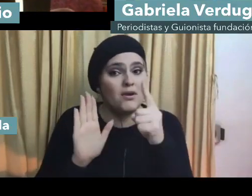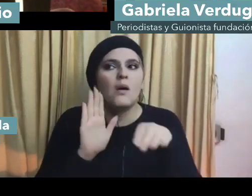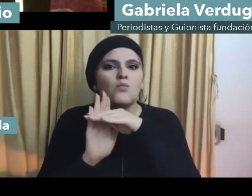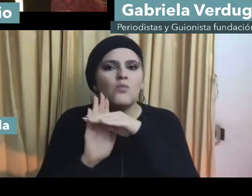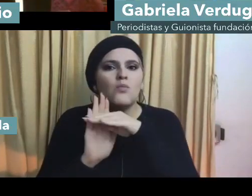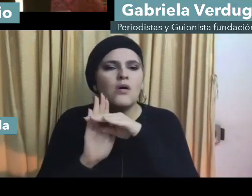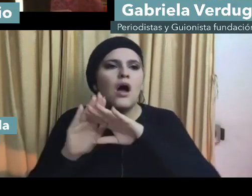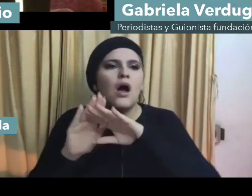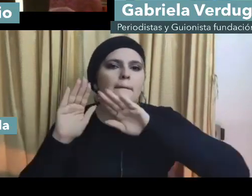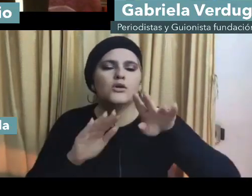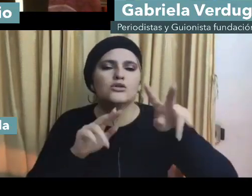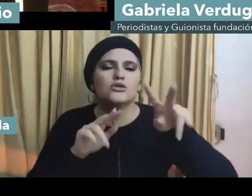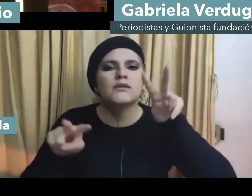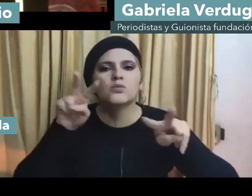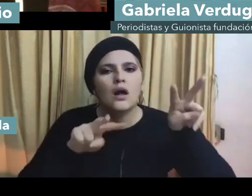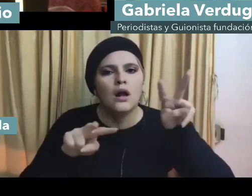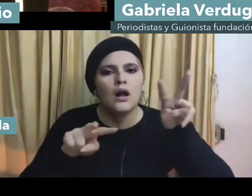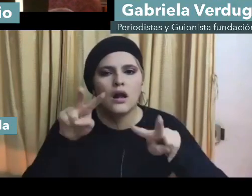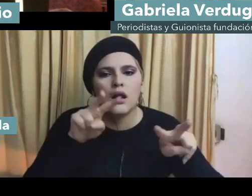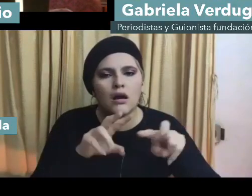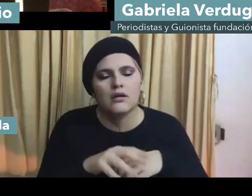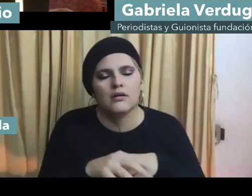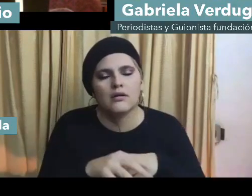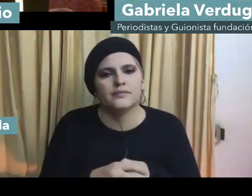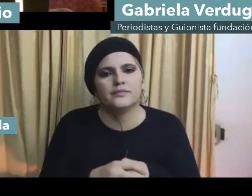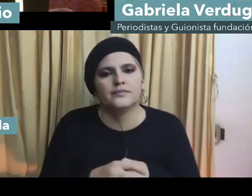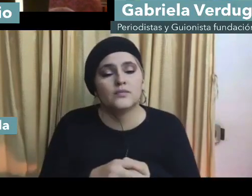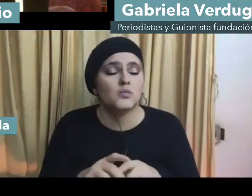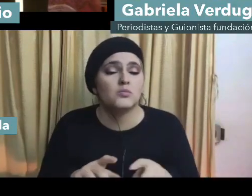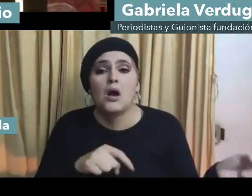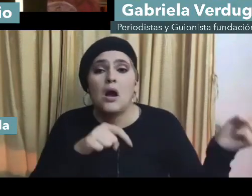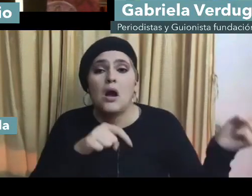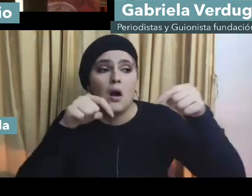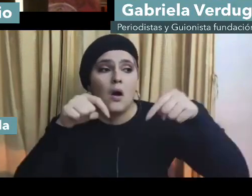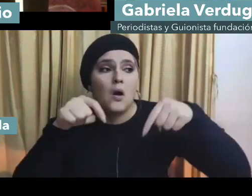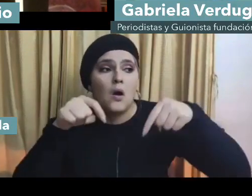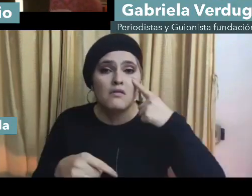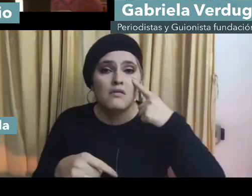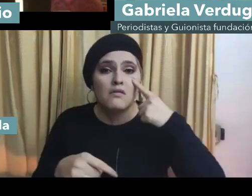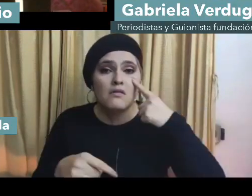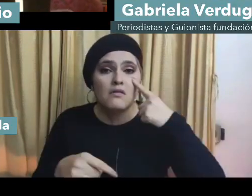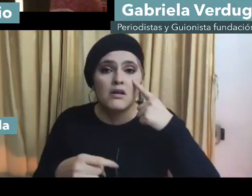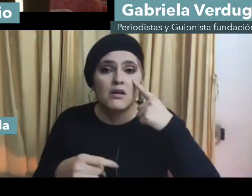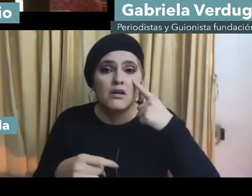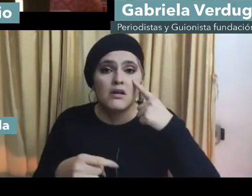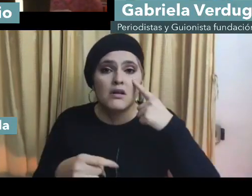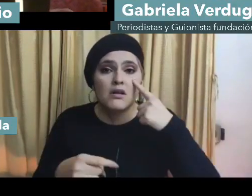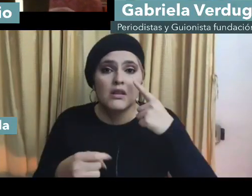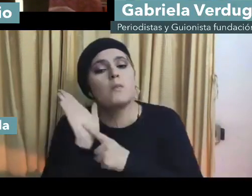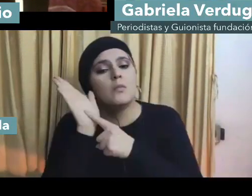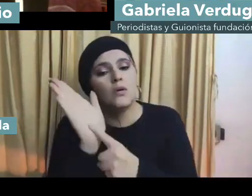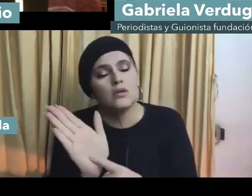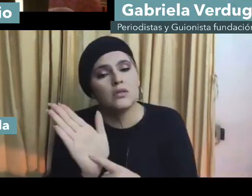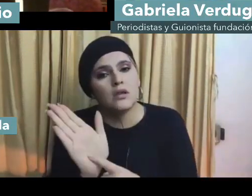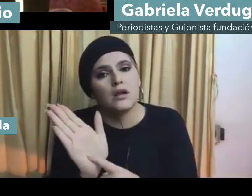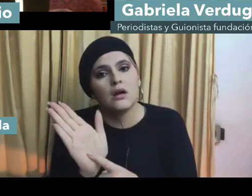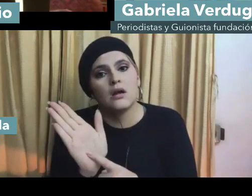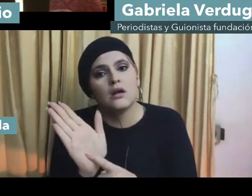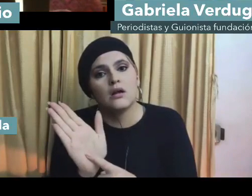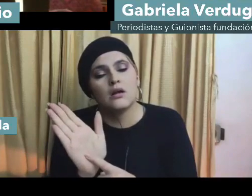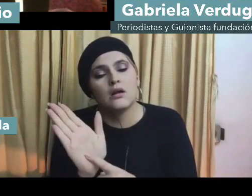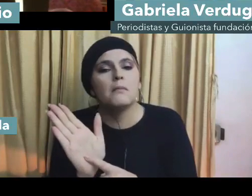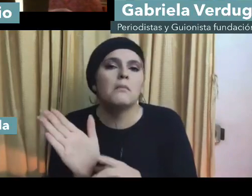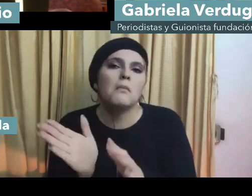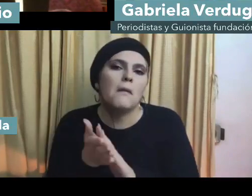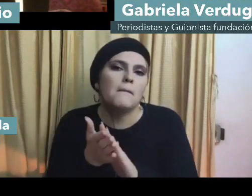y ahora con esta tecnología podemos nosotros mostrar, por ejemplo, la mamá, ella podría mostrarle cómo tiene la